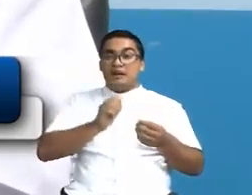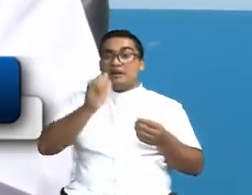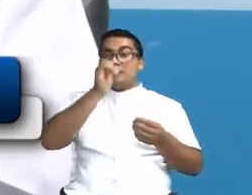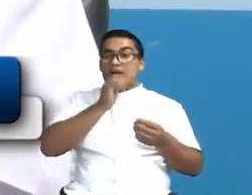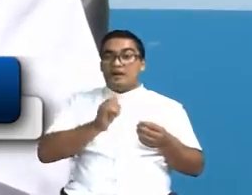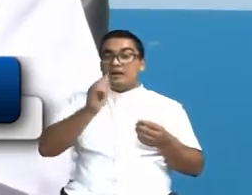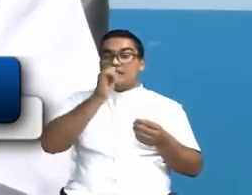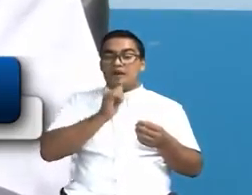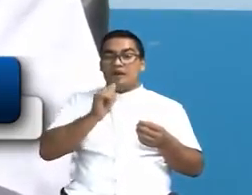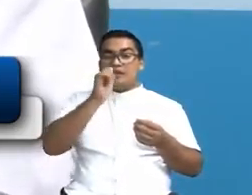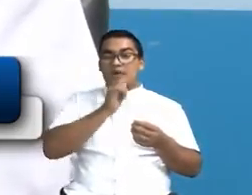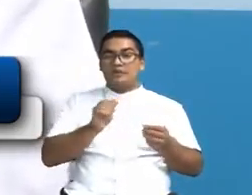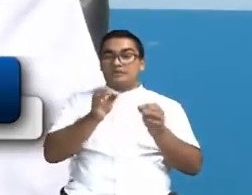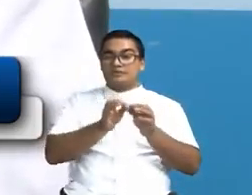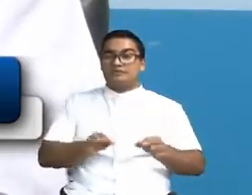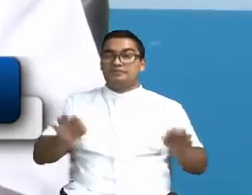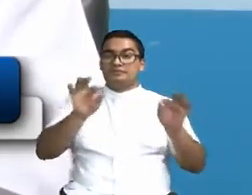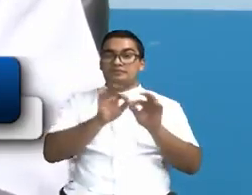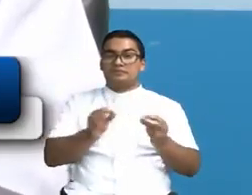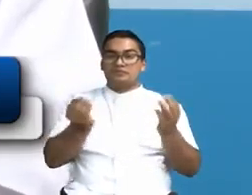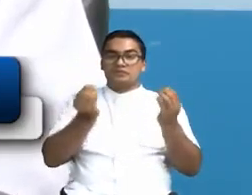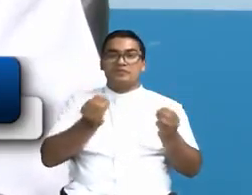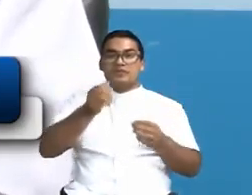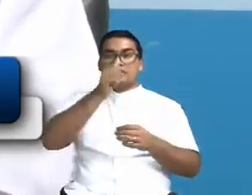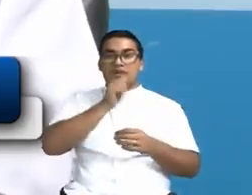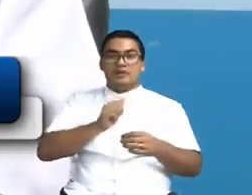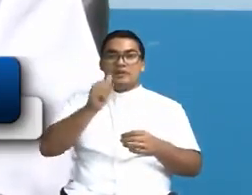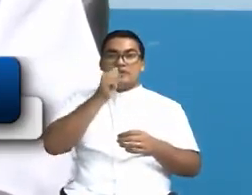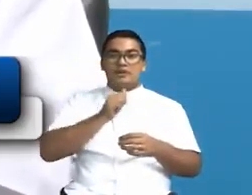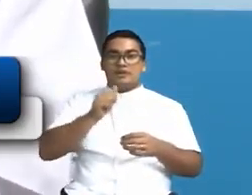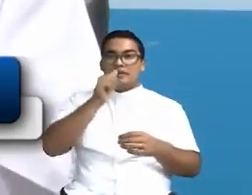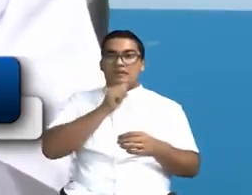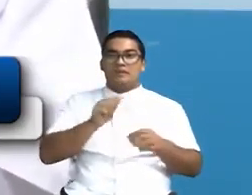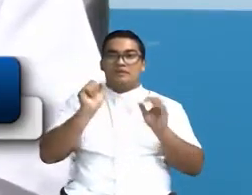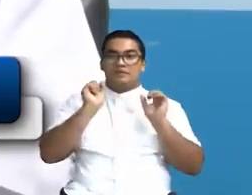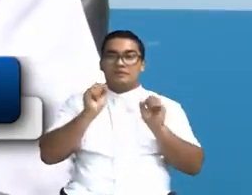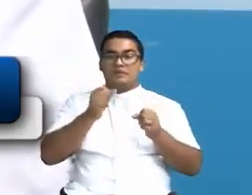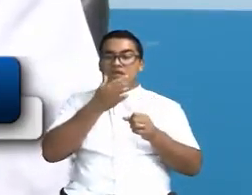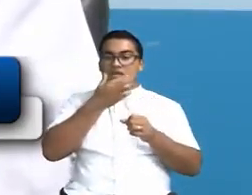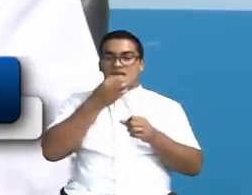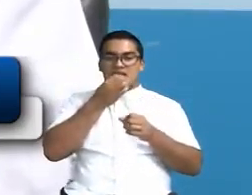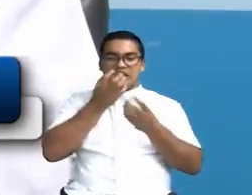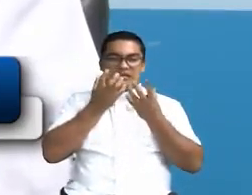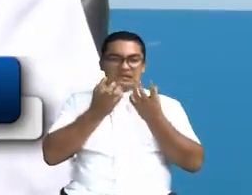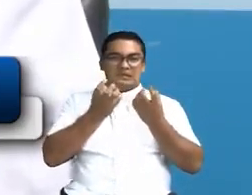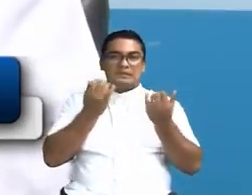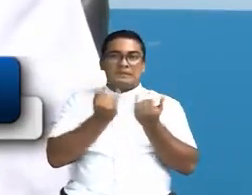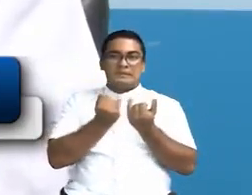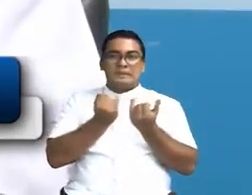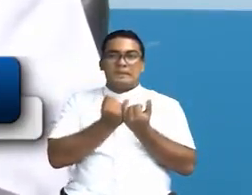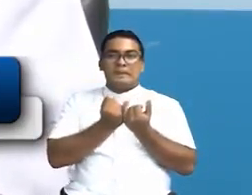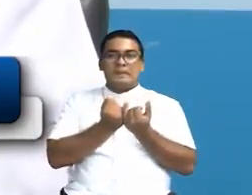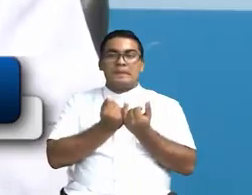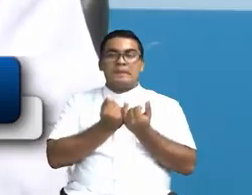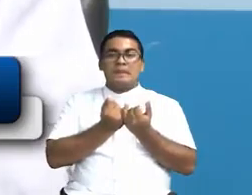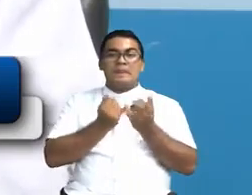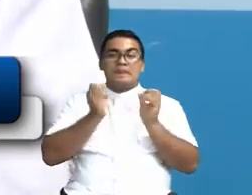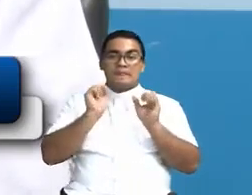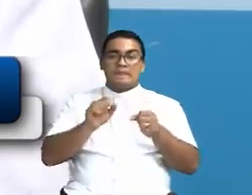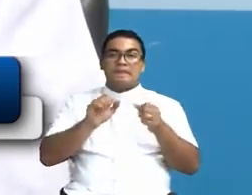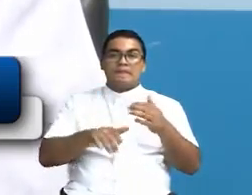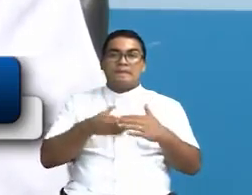líquido, la hidratación, es lo que va a evitar que se formen grietas a nivel de los labios y posteriormente